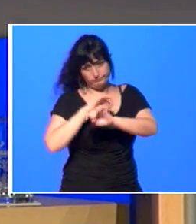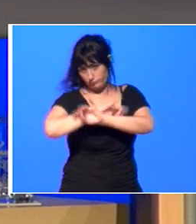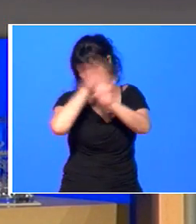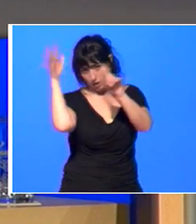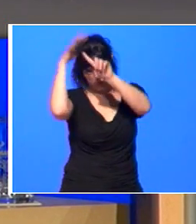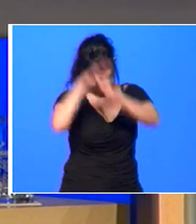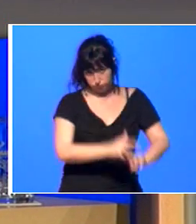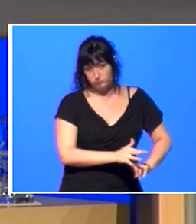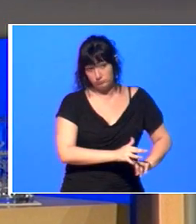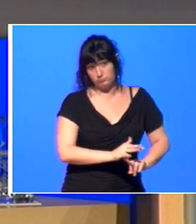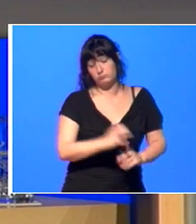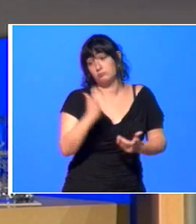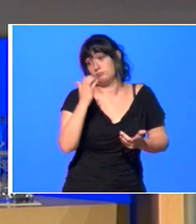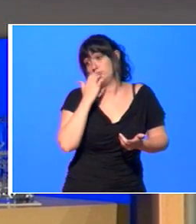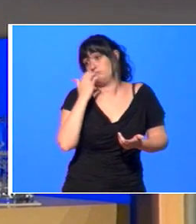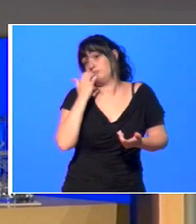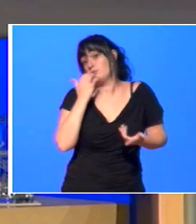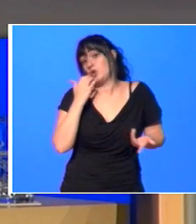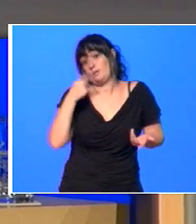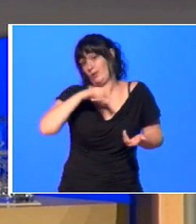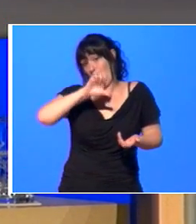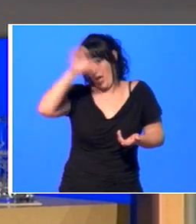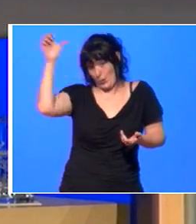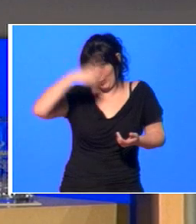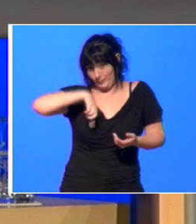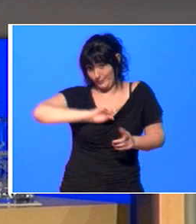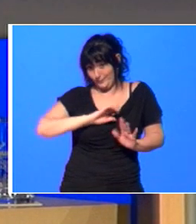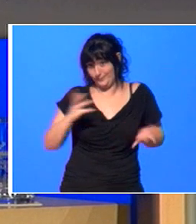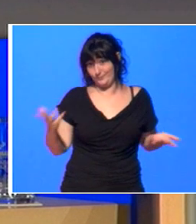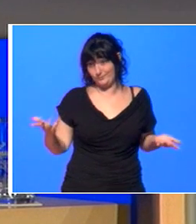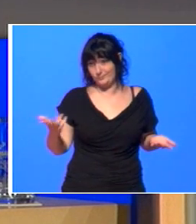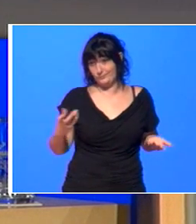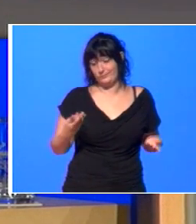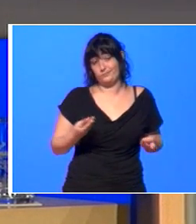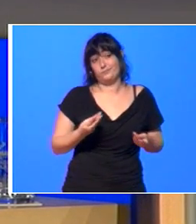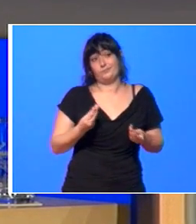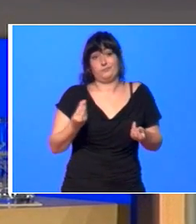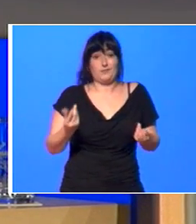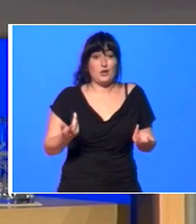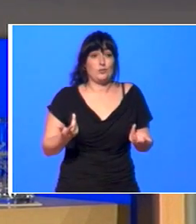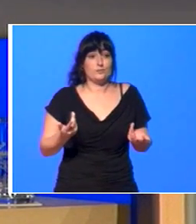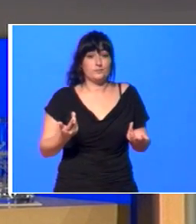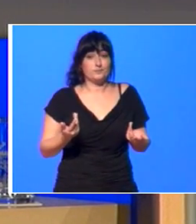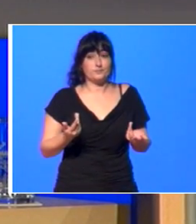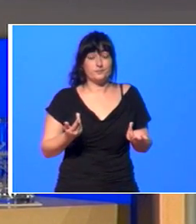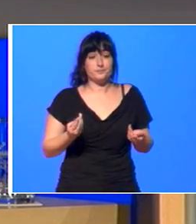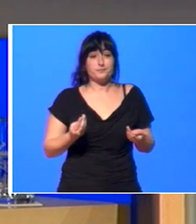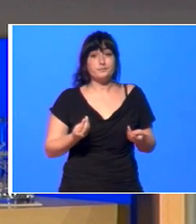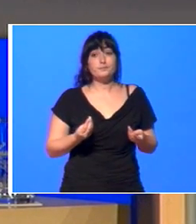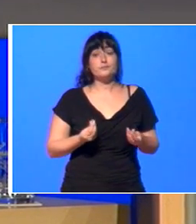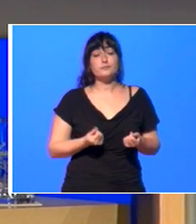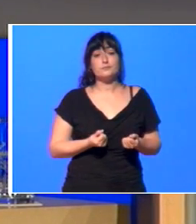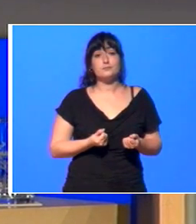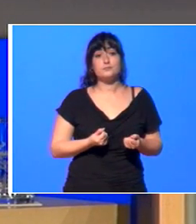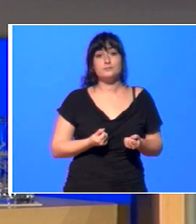ejemplo, en nuestra Europa, pues no debería dejar de estar preocupado.